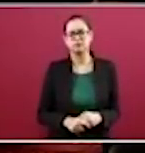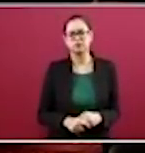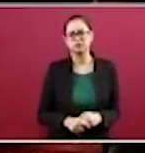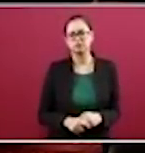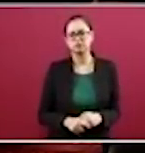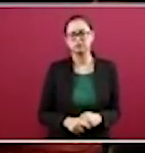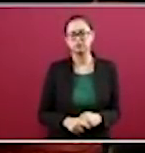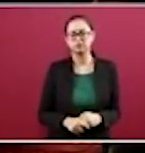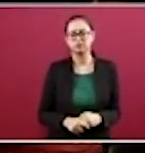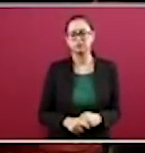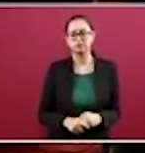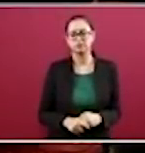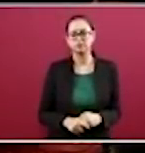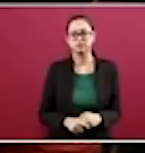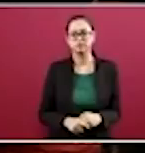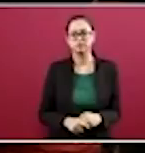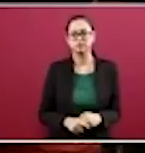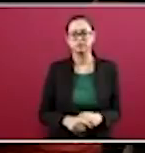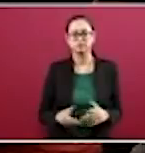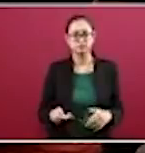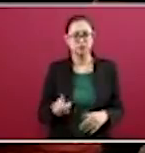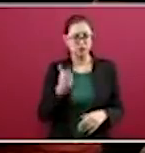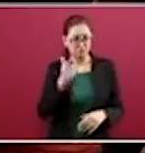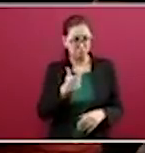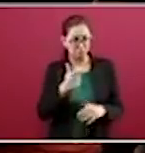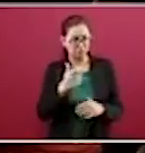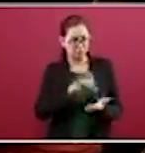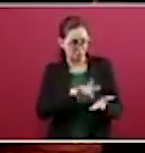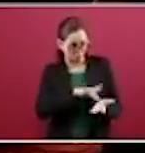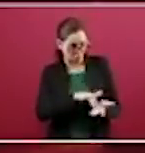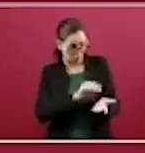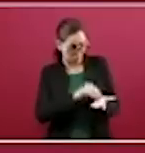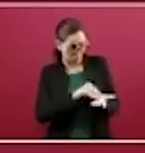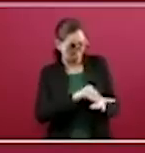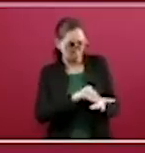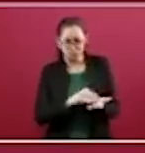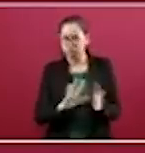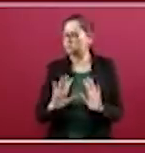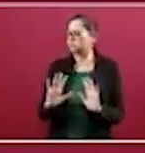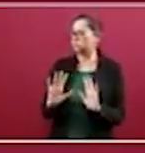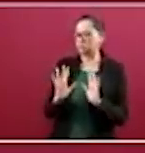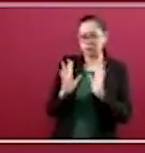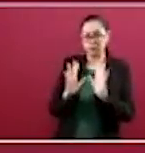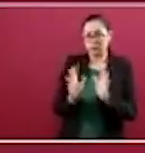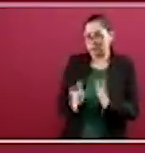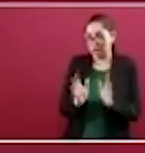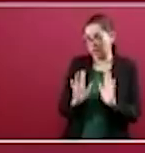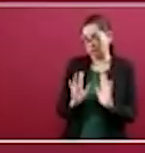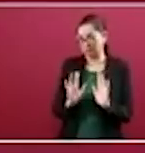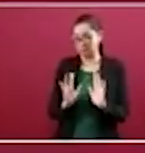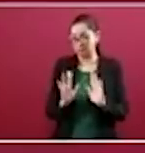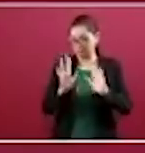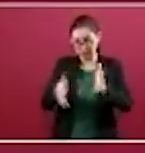las familias pues para que no reciban? Sí, lo que está no cambia, o sea, no va a